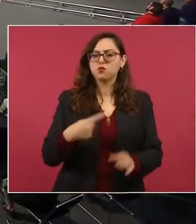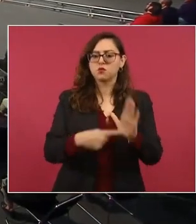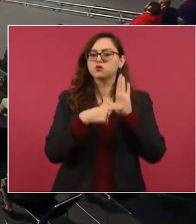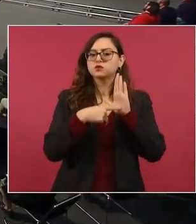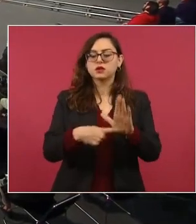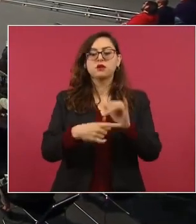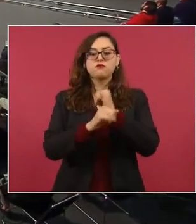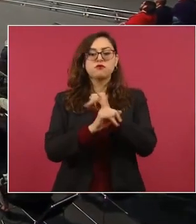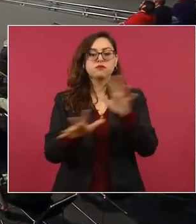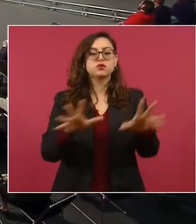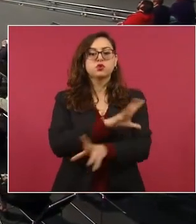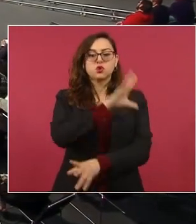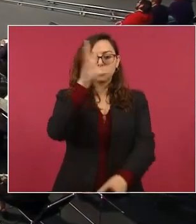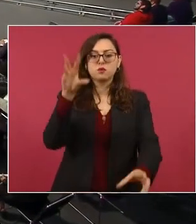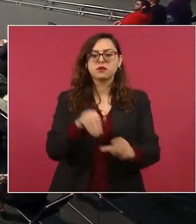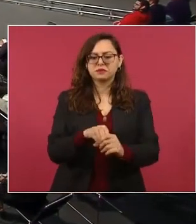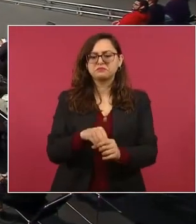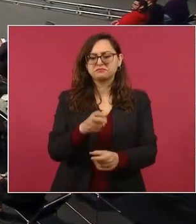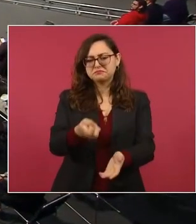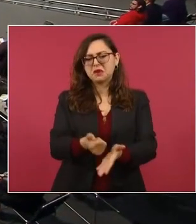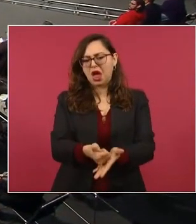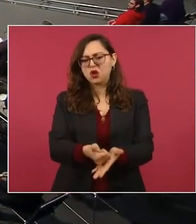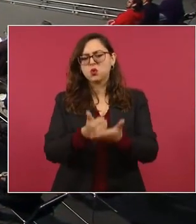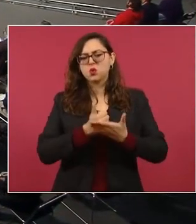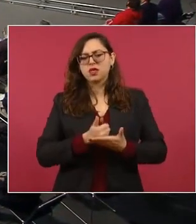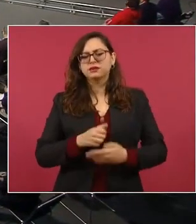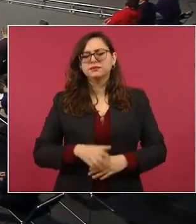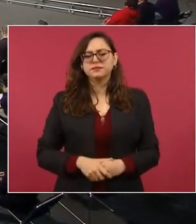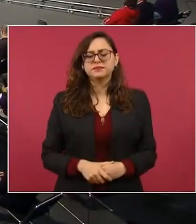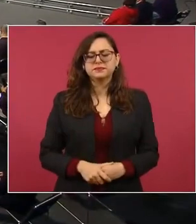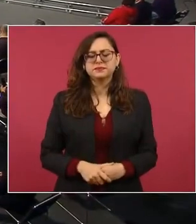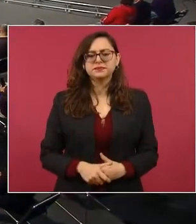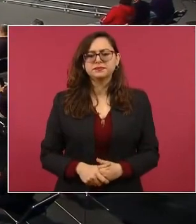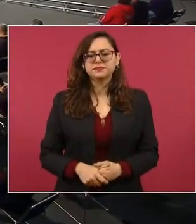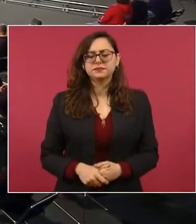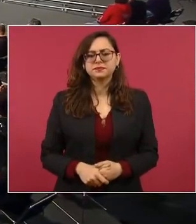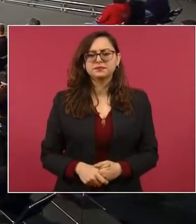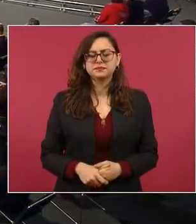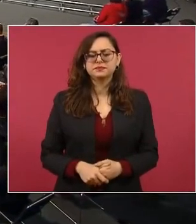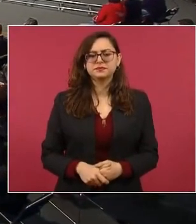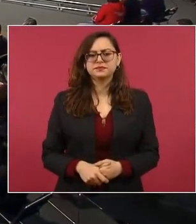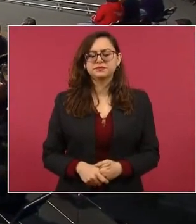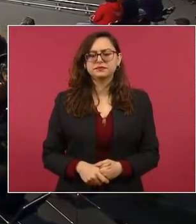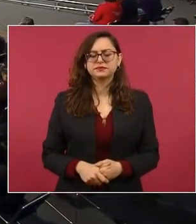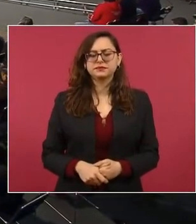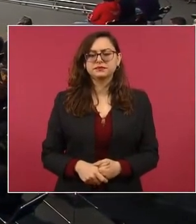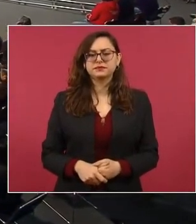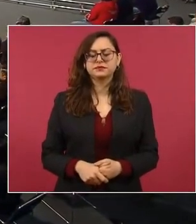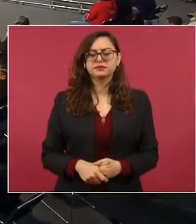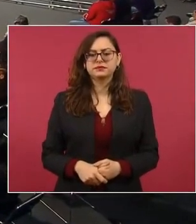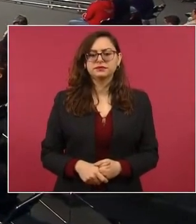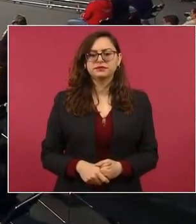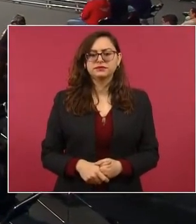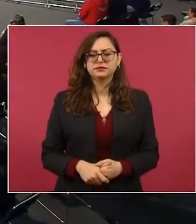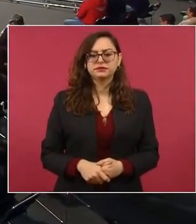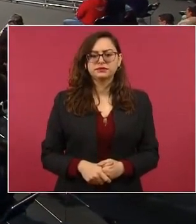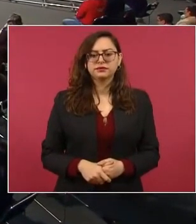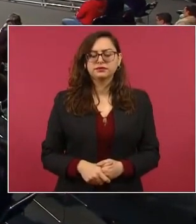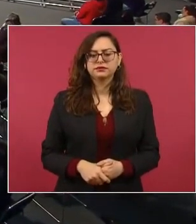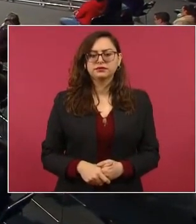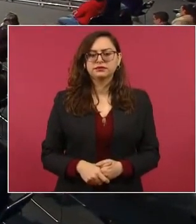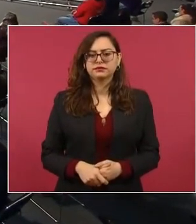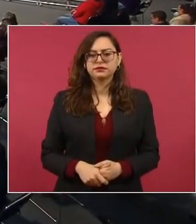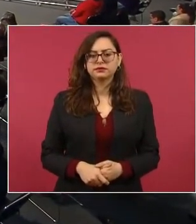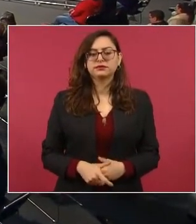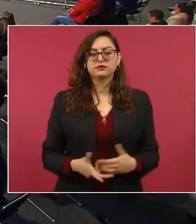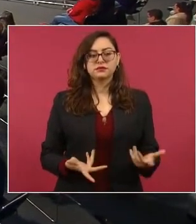gente tenga más información, porque es lo que nos ayuda a enfrentar